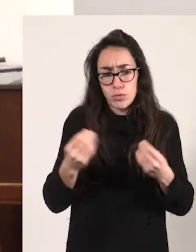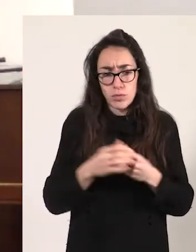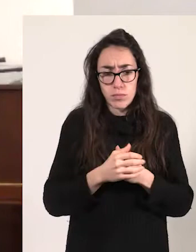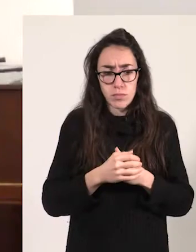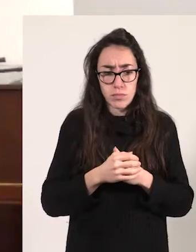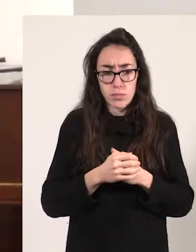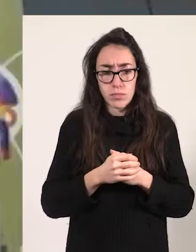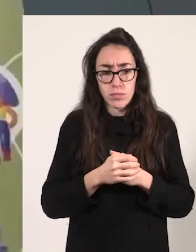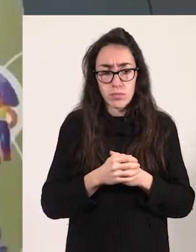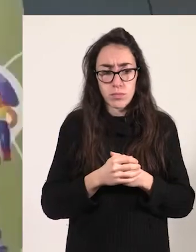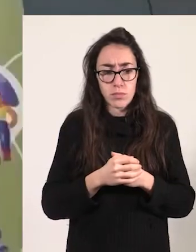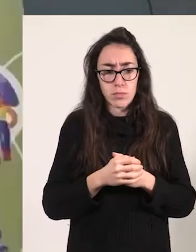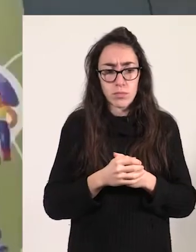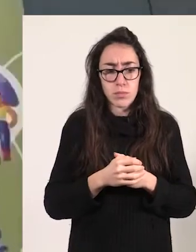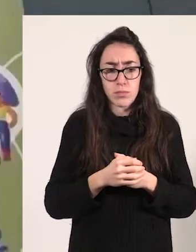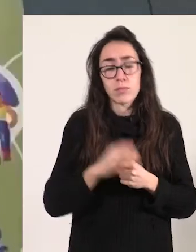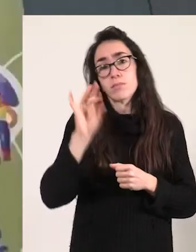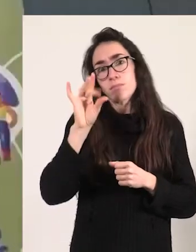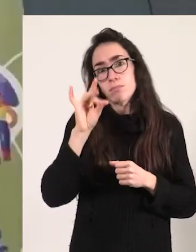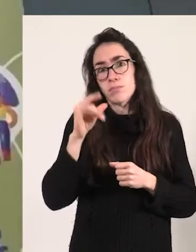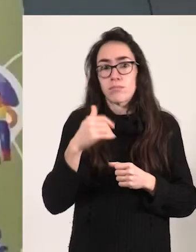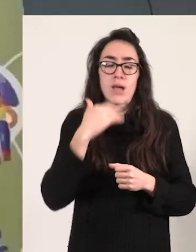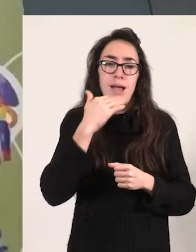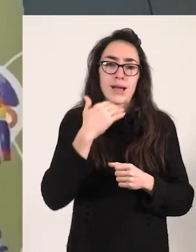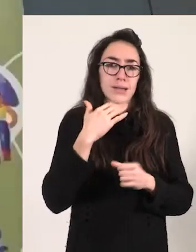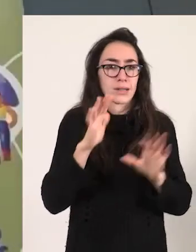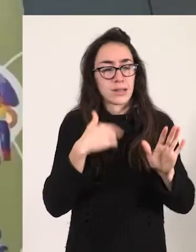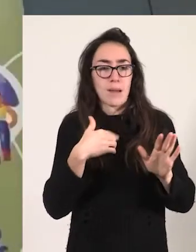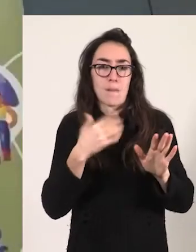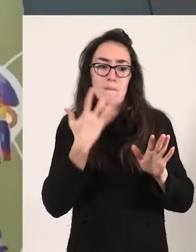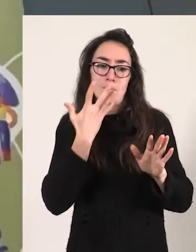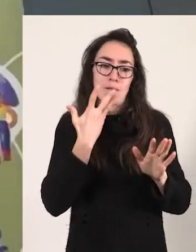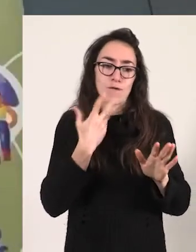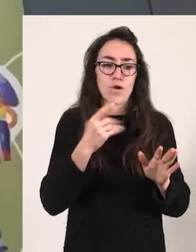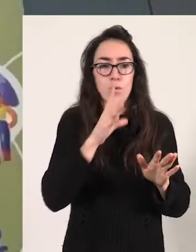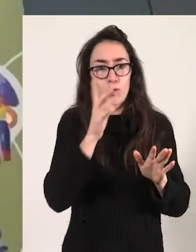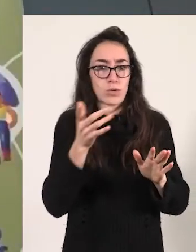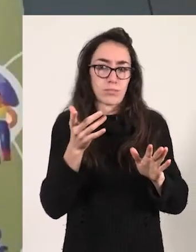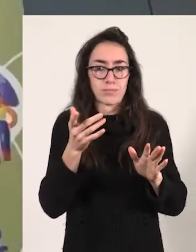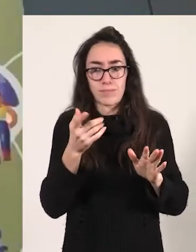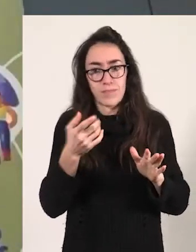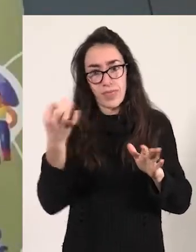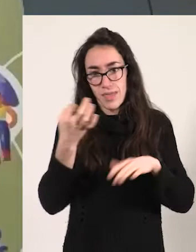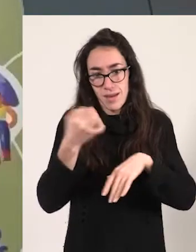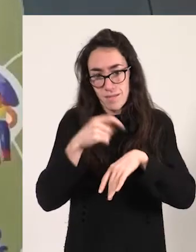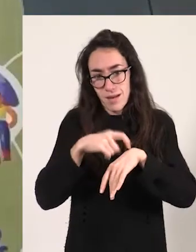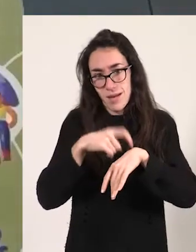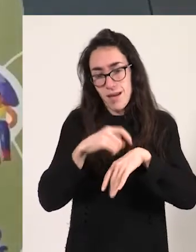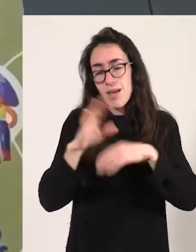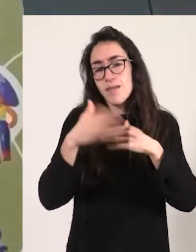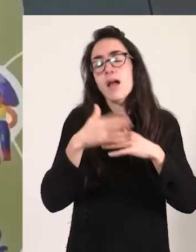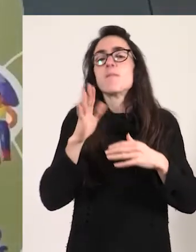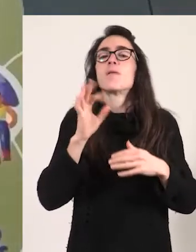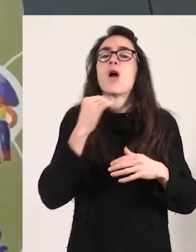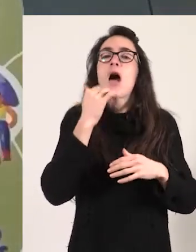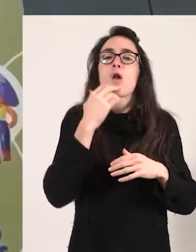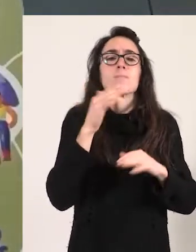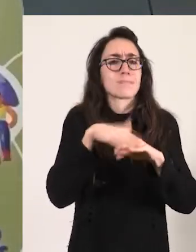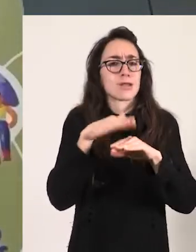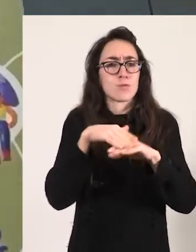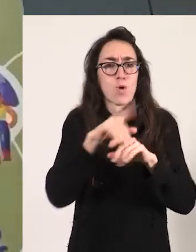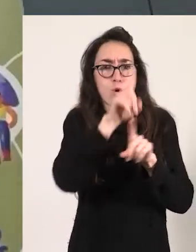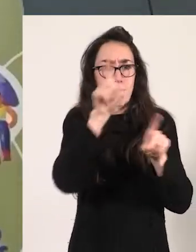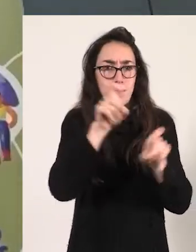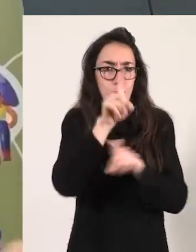más suaves... Casi prefiero, porque tenemos que ir cerrando ya poquito a poco esta charla y sí que da pena,